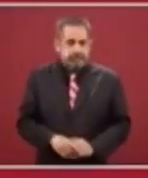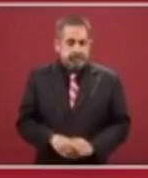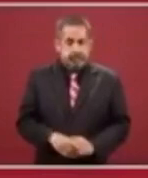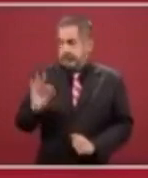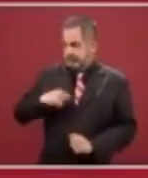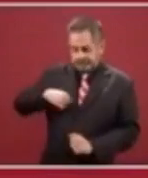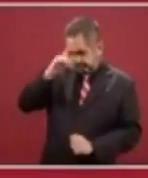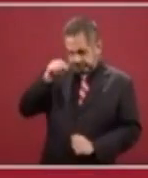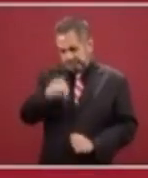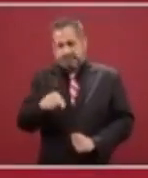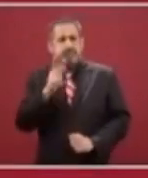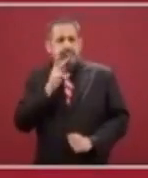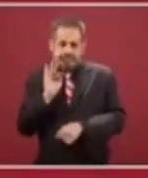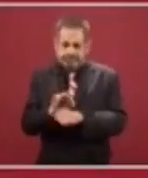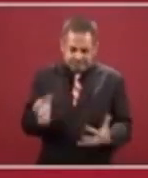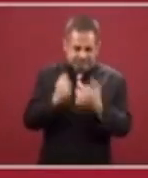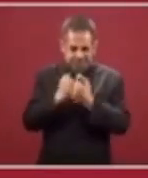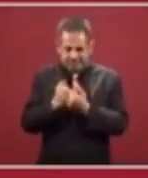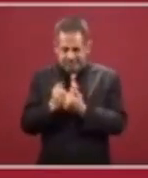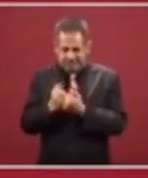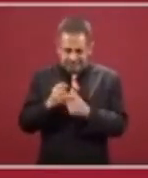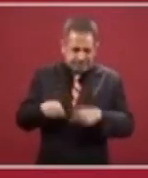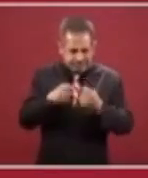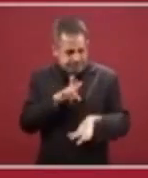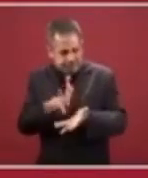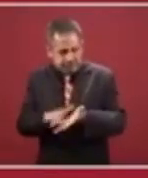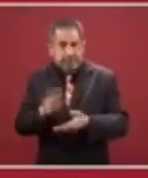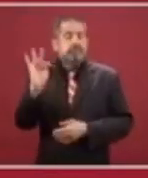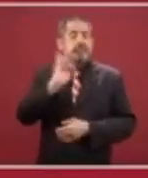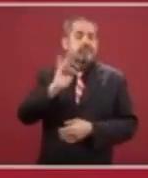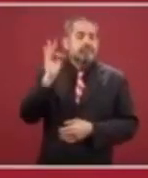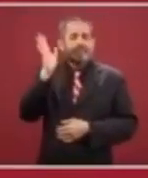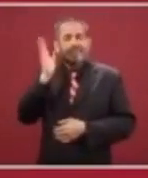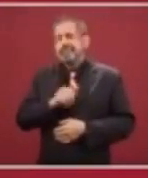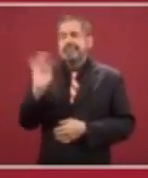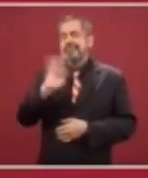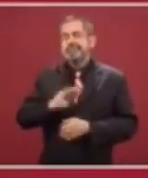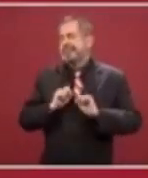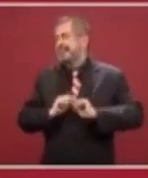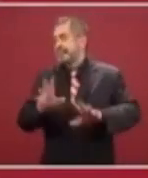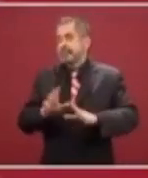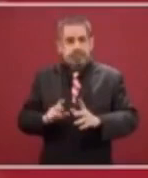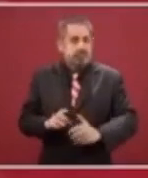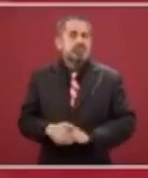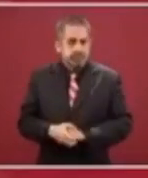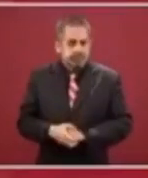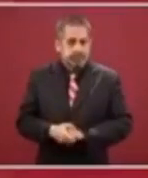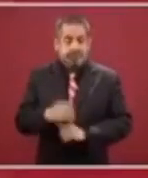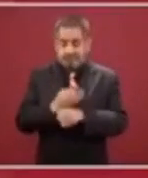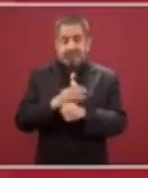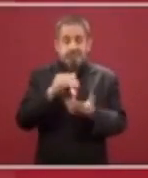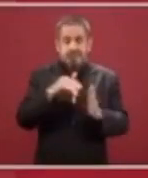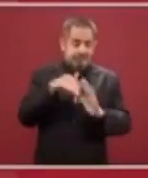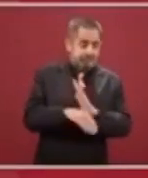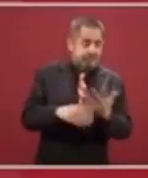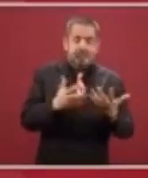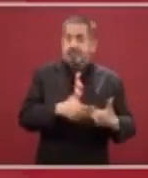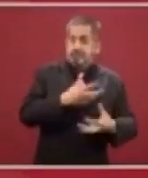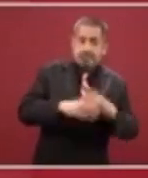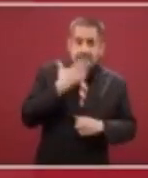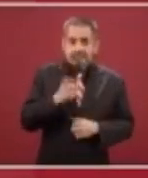el rescate del petróleo, si no nos hubiésemos aplicado desde que llegamos, pues no estuviésemos